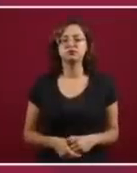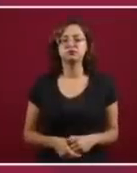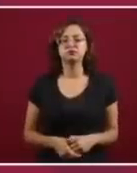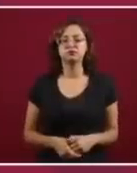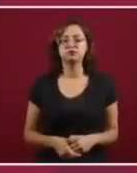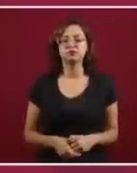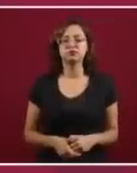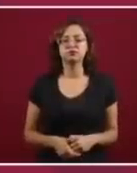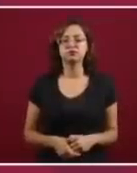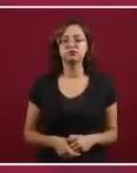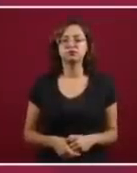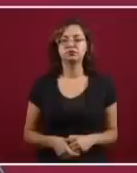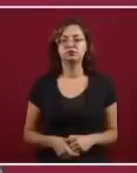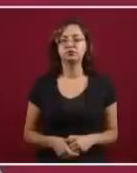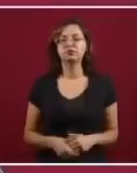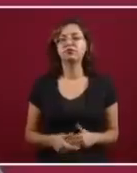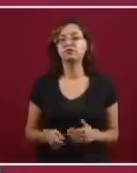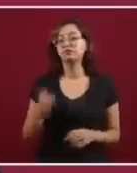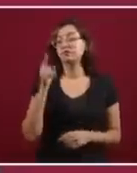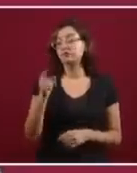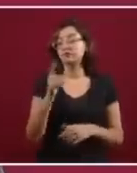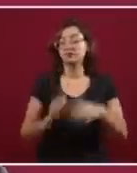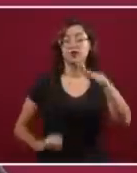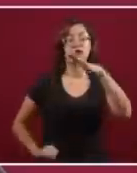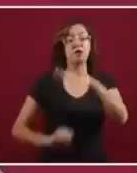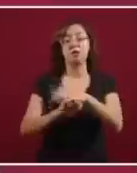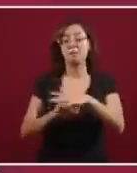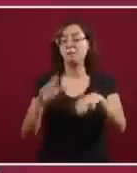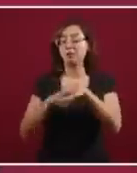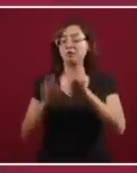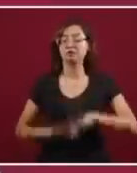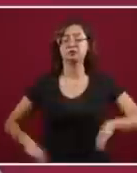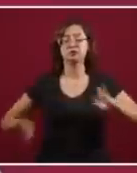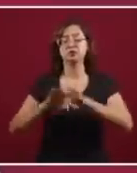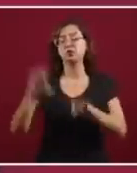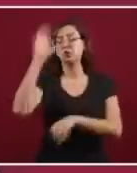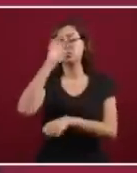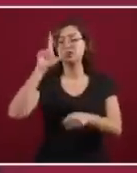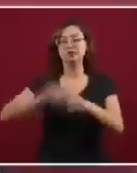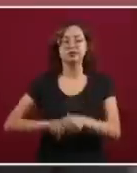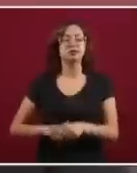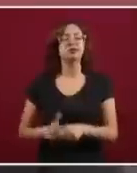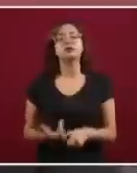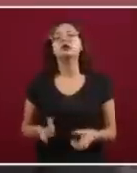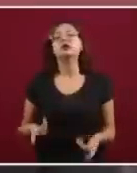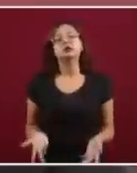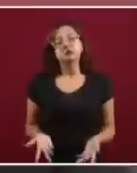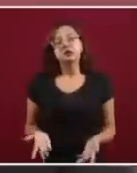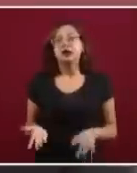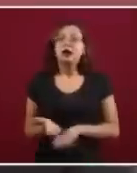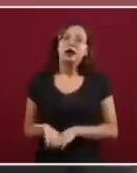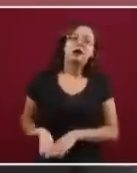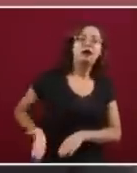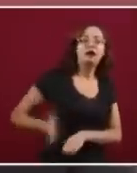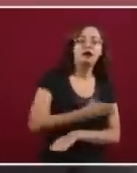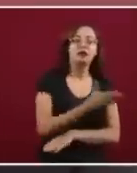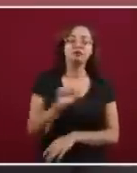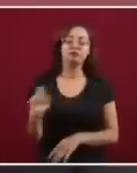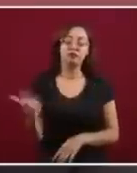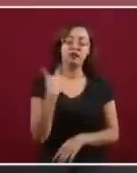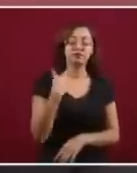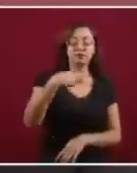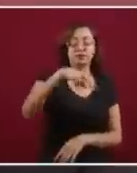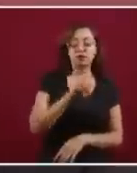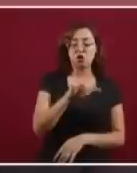eso es el fundamento a pesar de que con la política neoliberal se